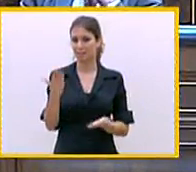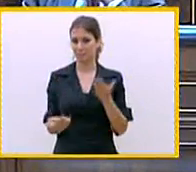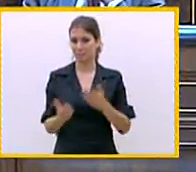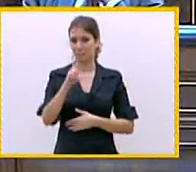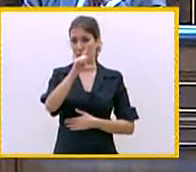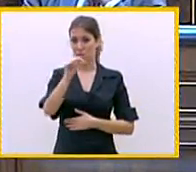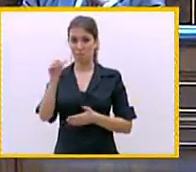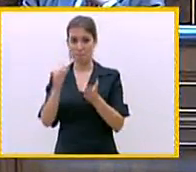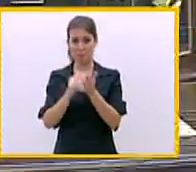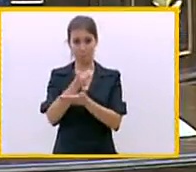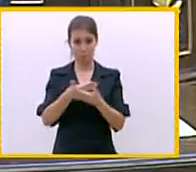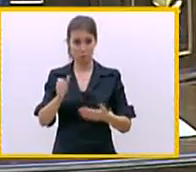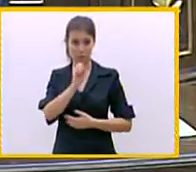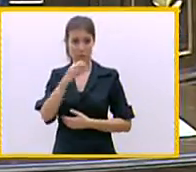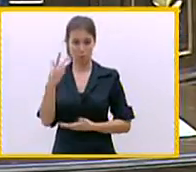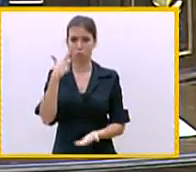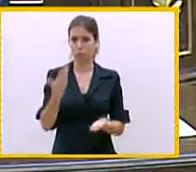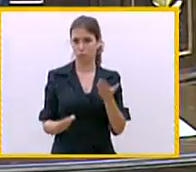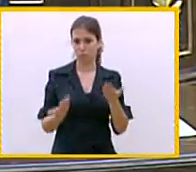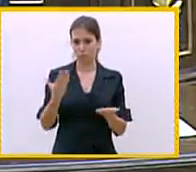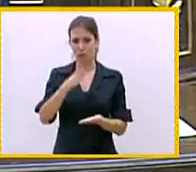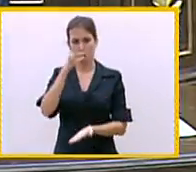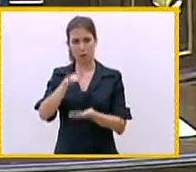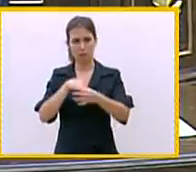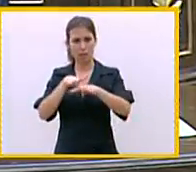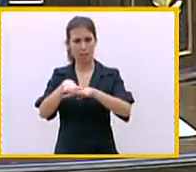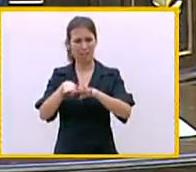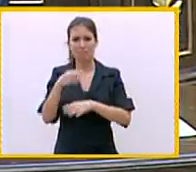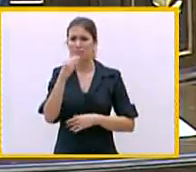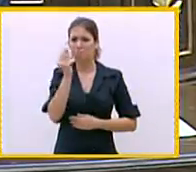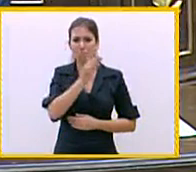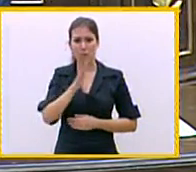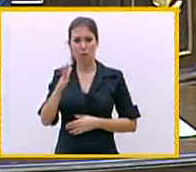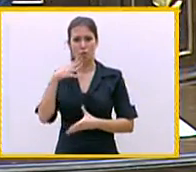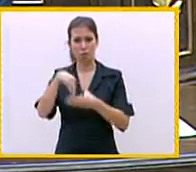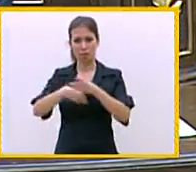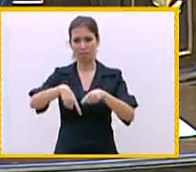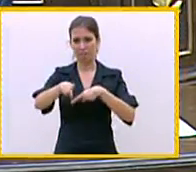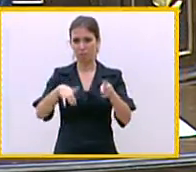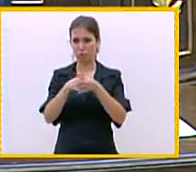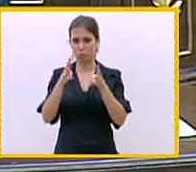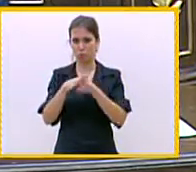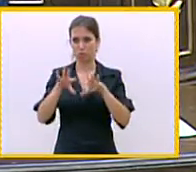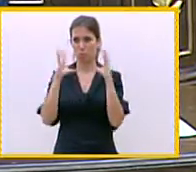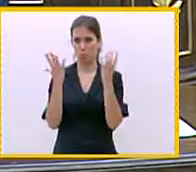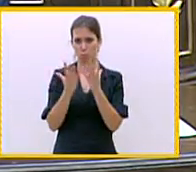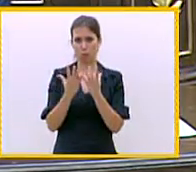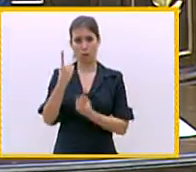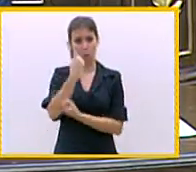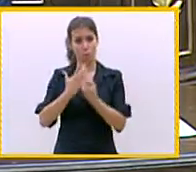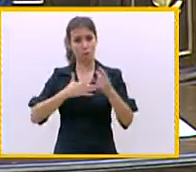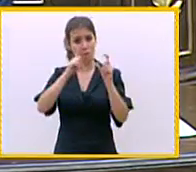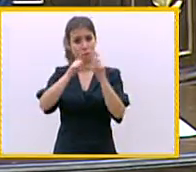euros. Disponemos ya de una de las mejores redes de infraestructuras del mundo. Algunas de nuestras empresas